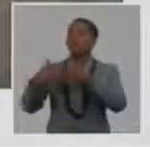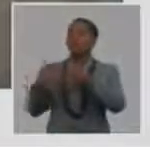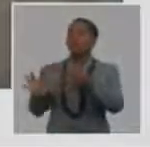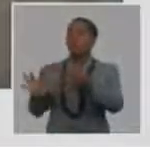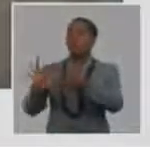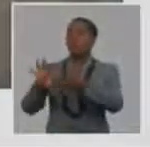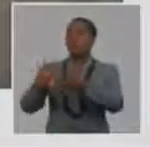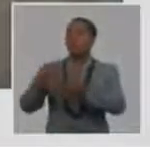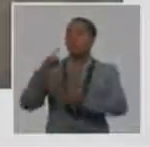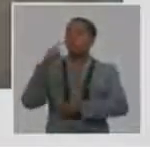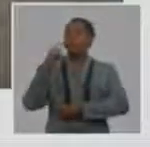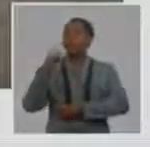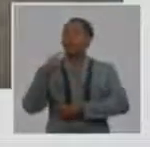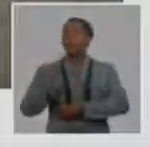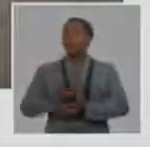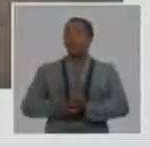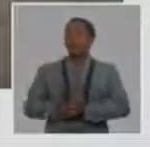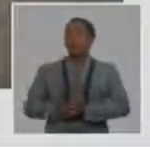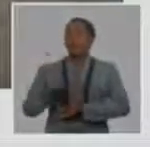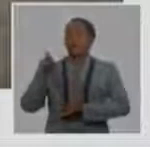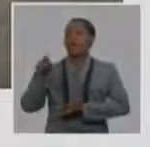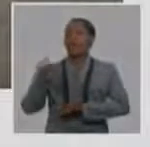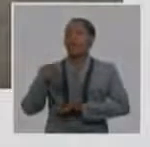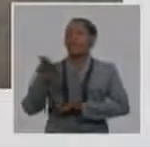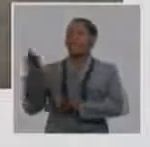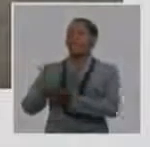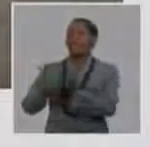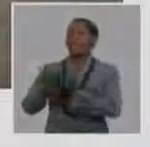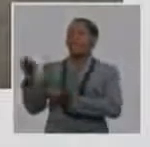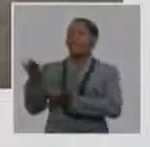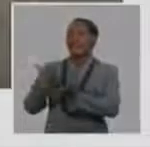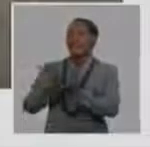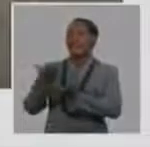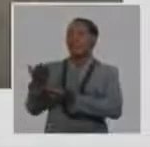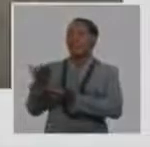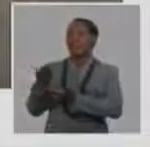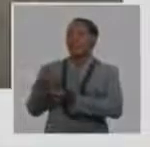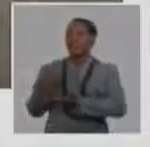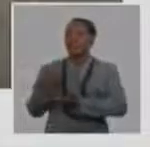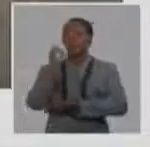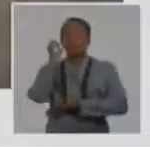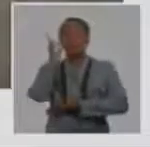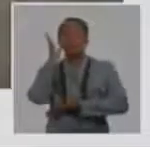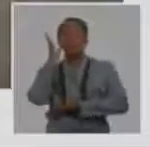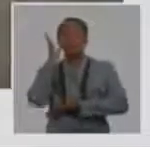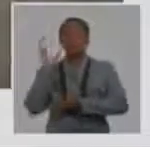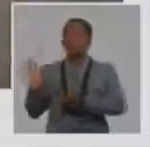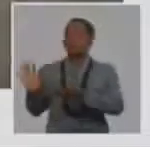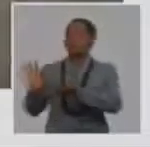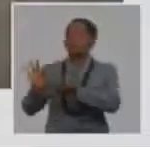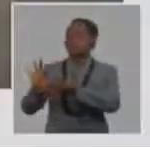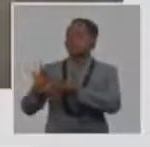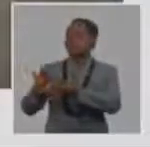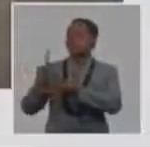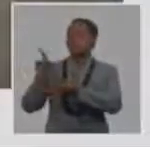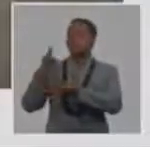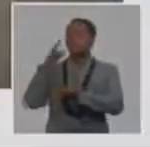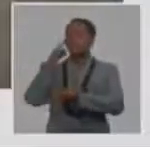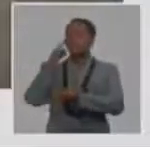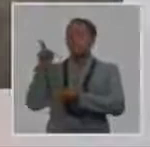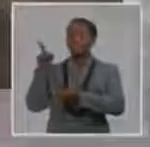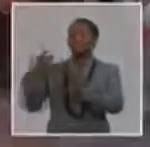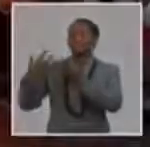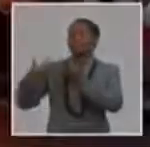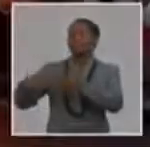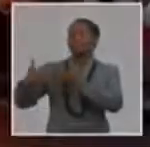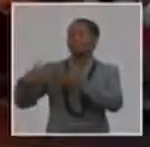pero está negociado con esta contraparte, es el 814, que es el Pecto Juvenza, pero en su desarrollo original,